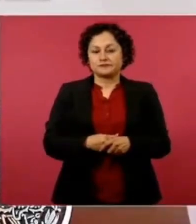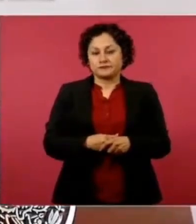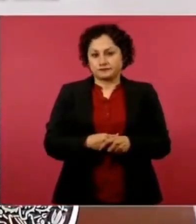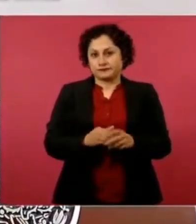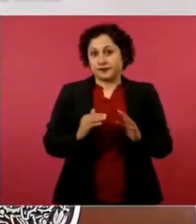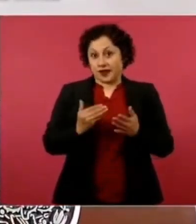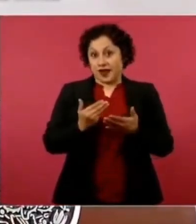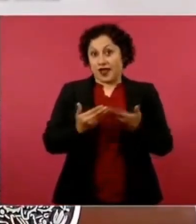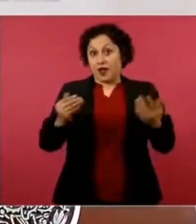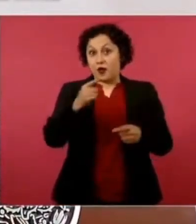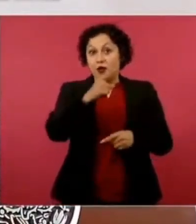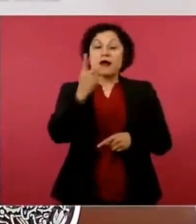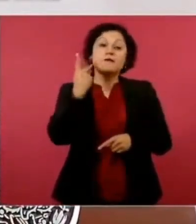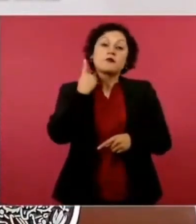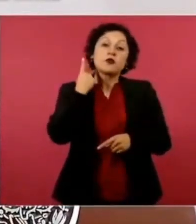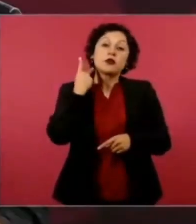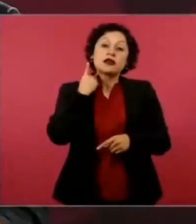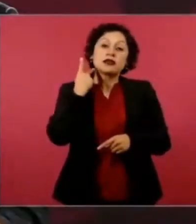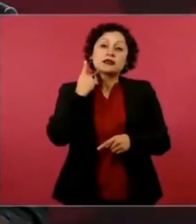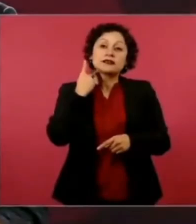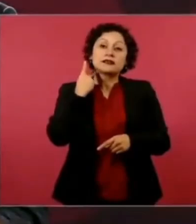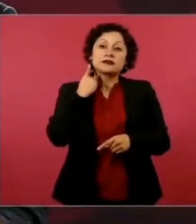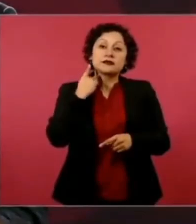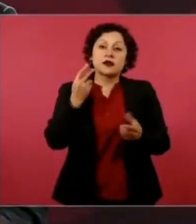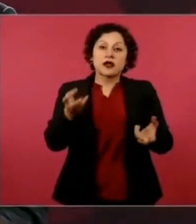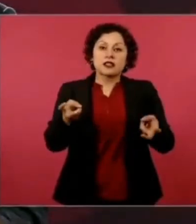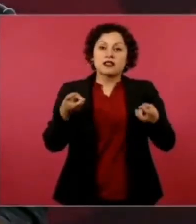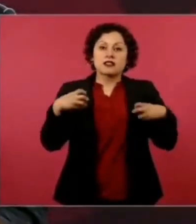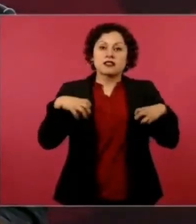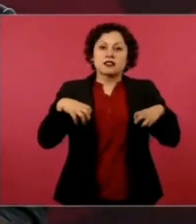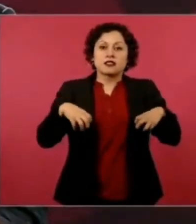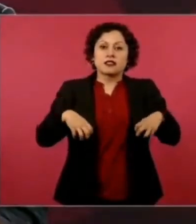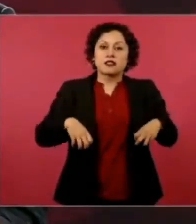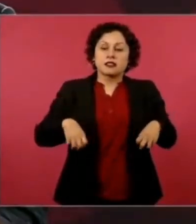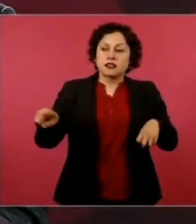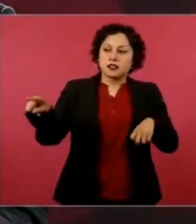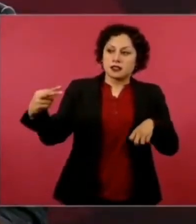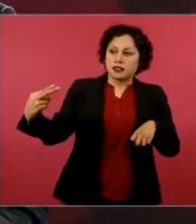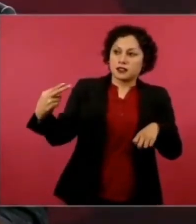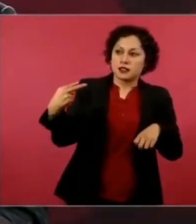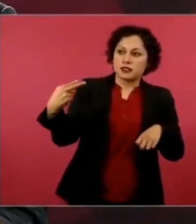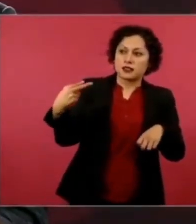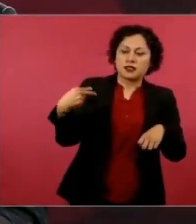esconder su riqueza mala vida,